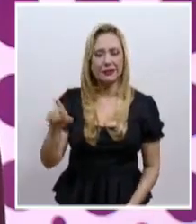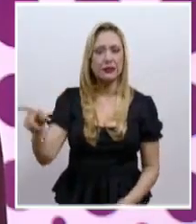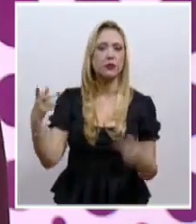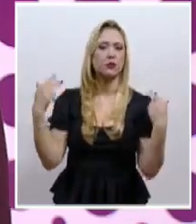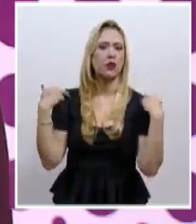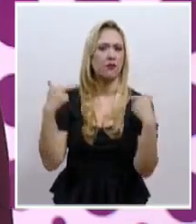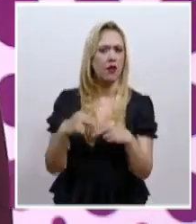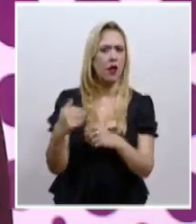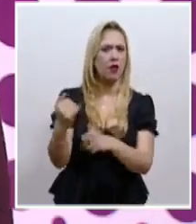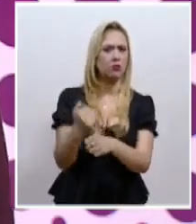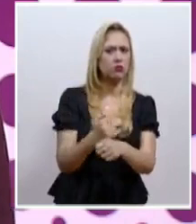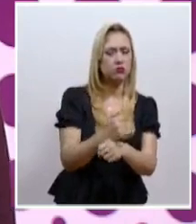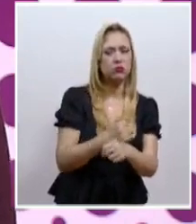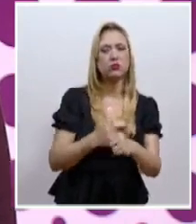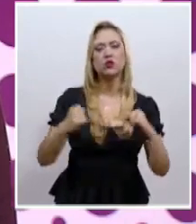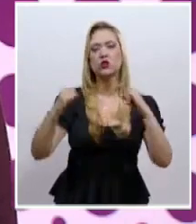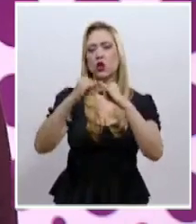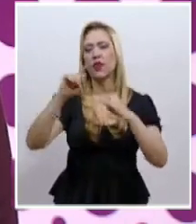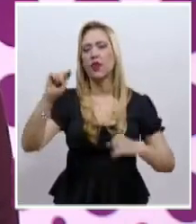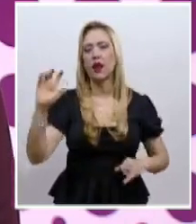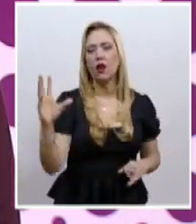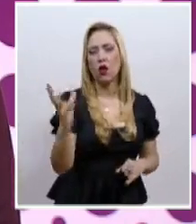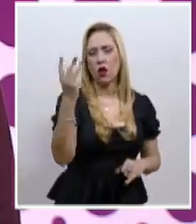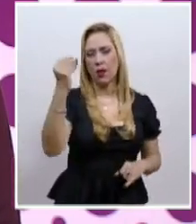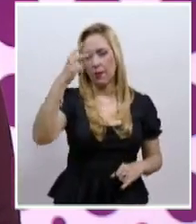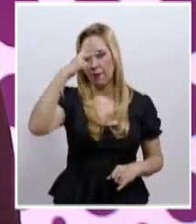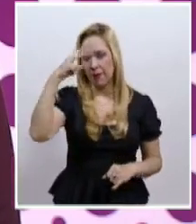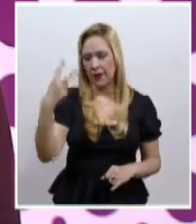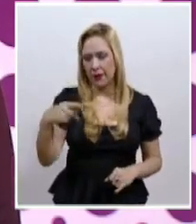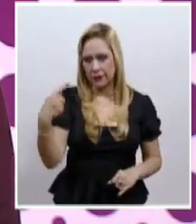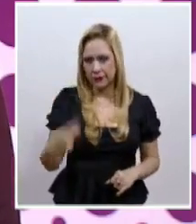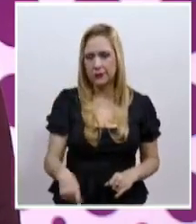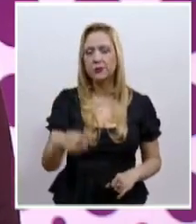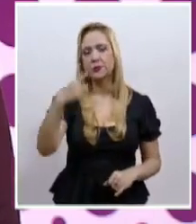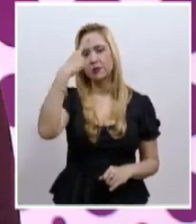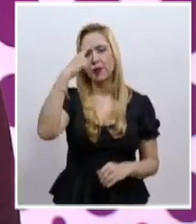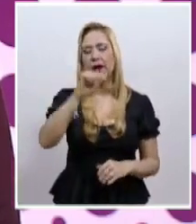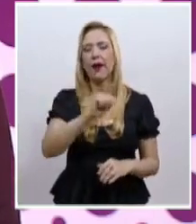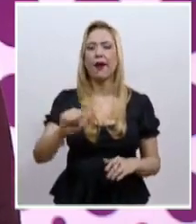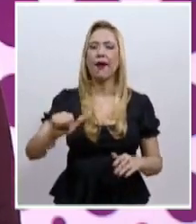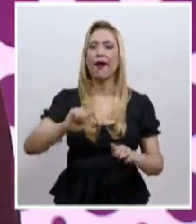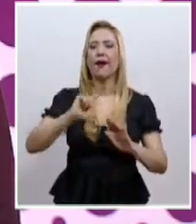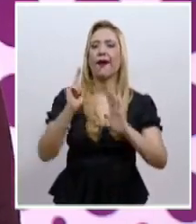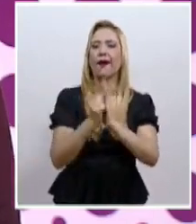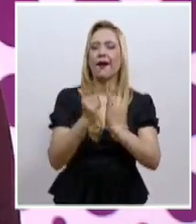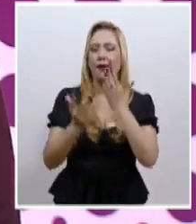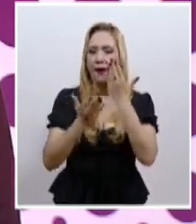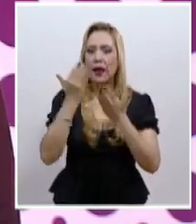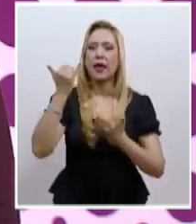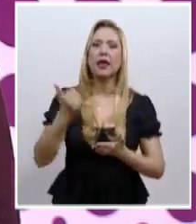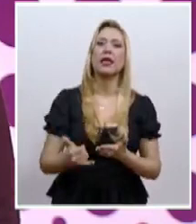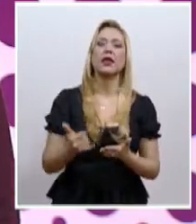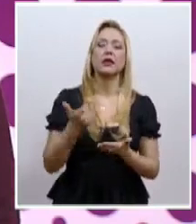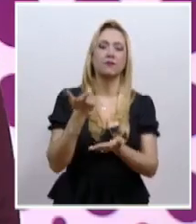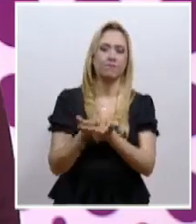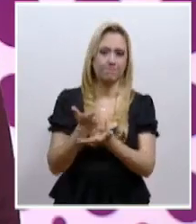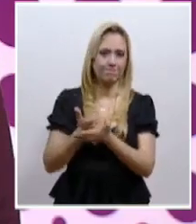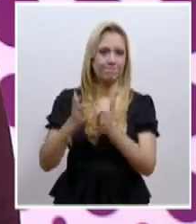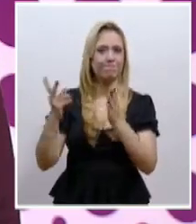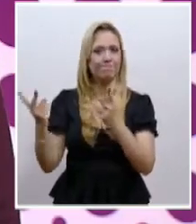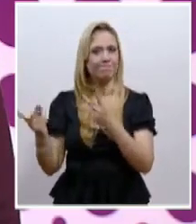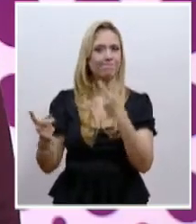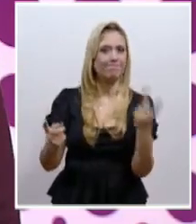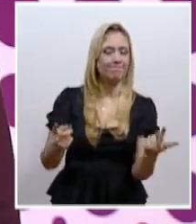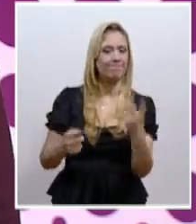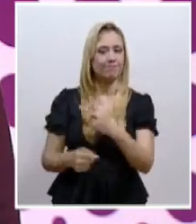investigadora de tiempo completo del Instituto Tecnológico Autónomo de México en el Departamento de Derecho y el Centro de Investigación Económica. Desde